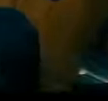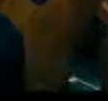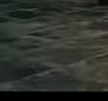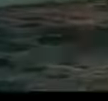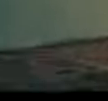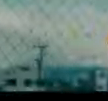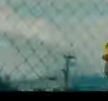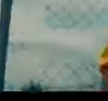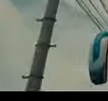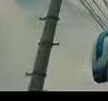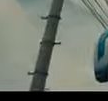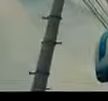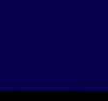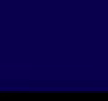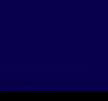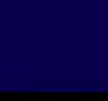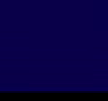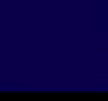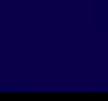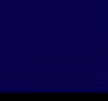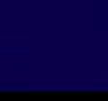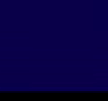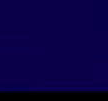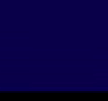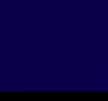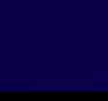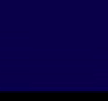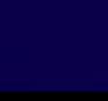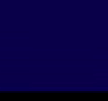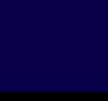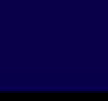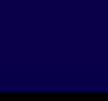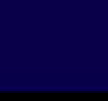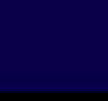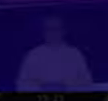oficial de la Tri, LATAM Airlines, sin fronteras.